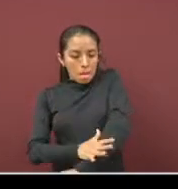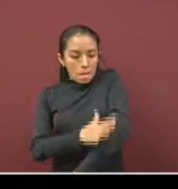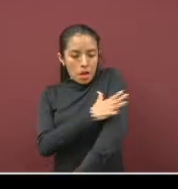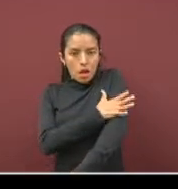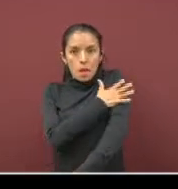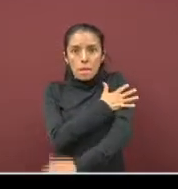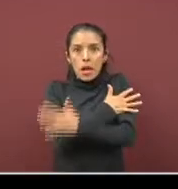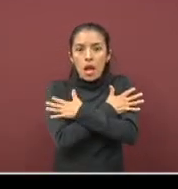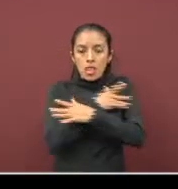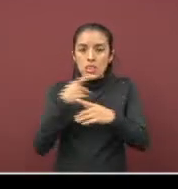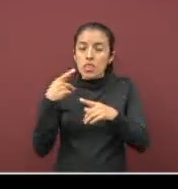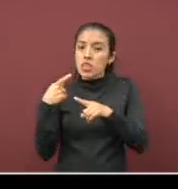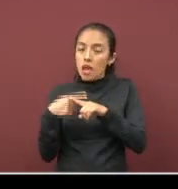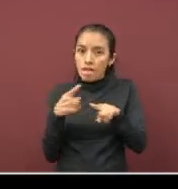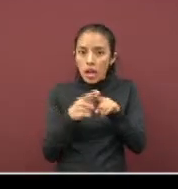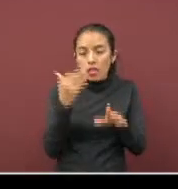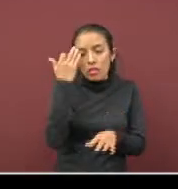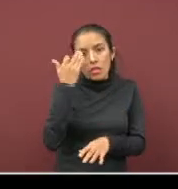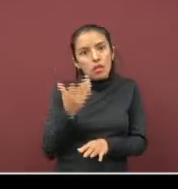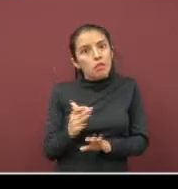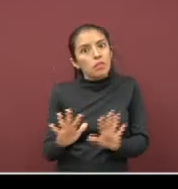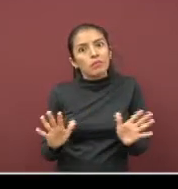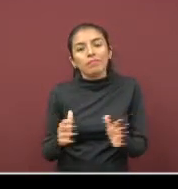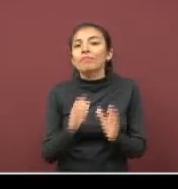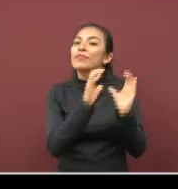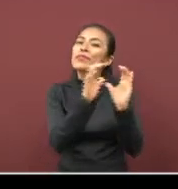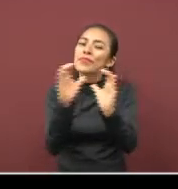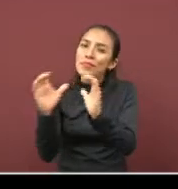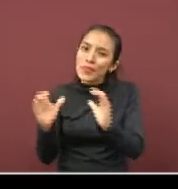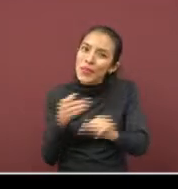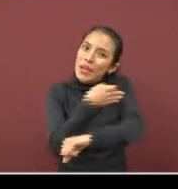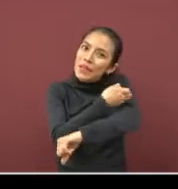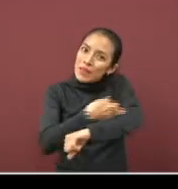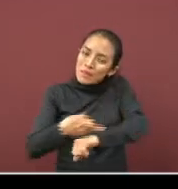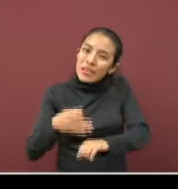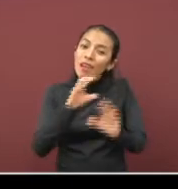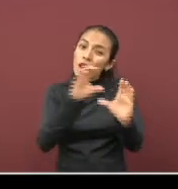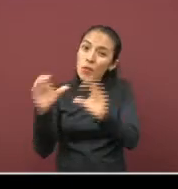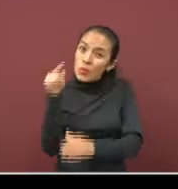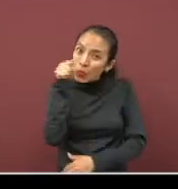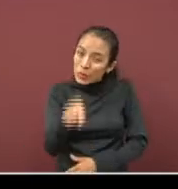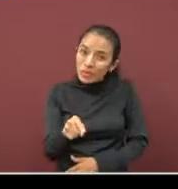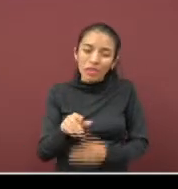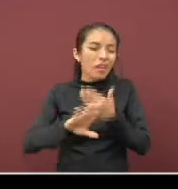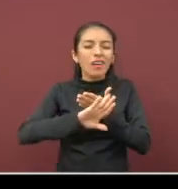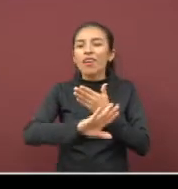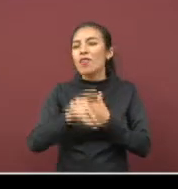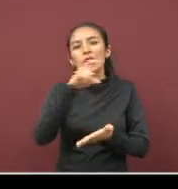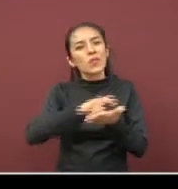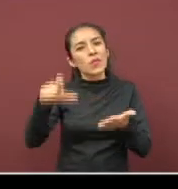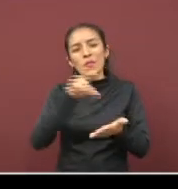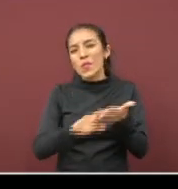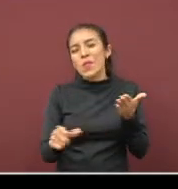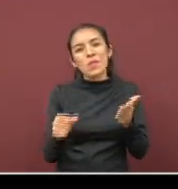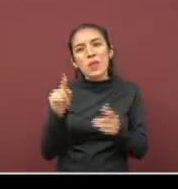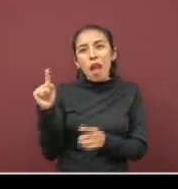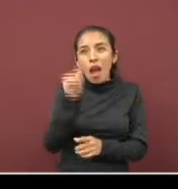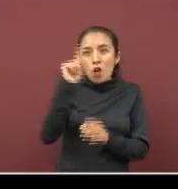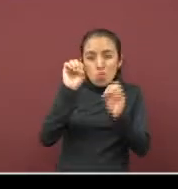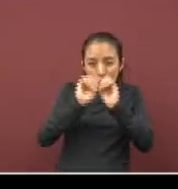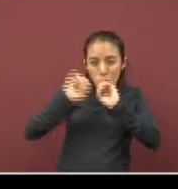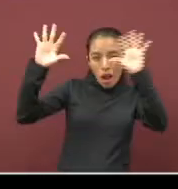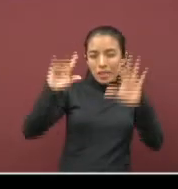de por vida cuídese y cuide su familia evite comprar y usar productos elaborados con pólvora